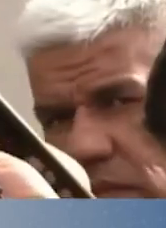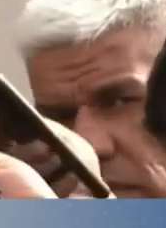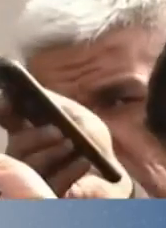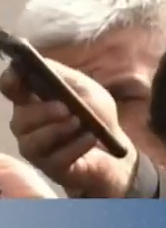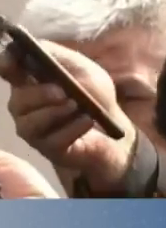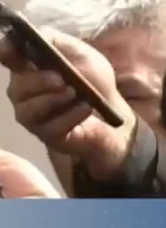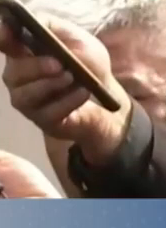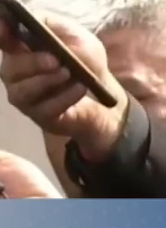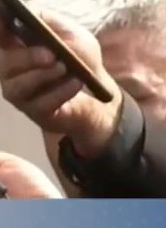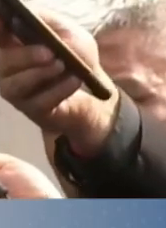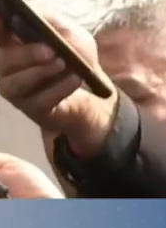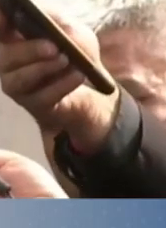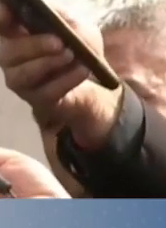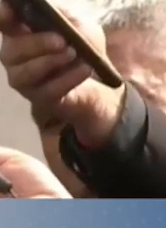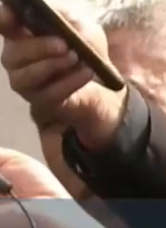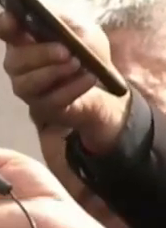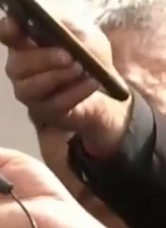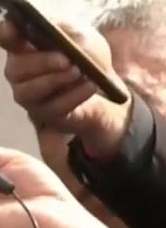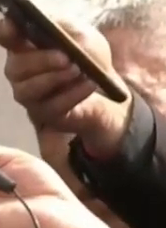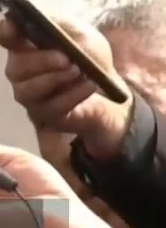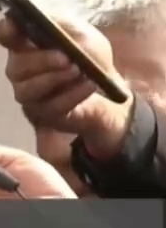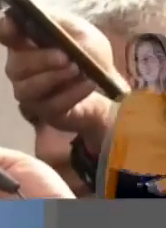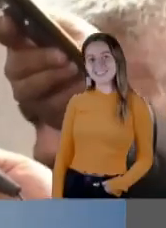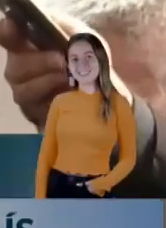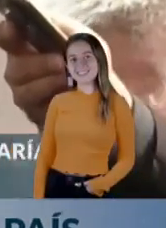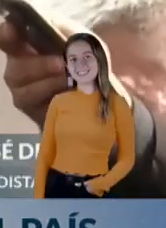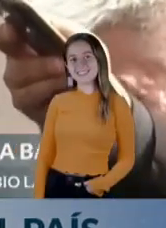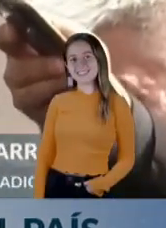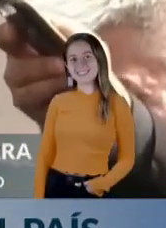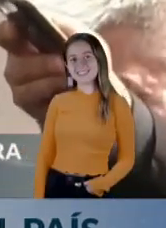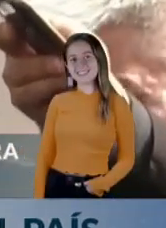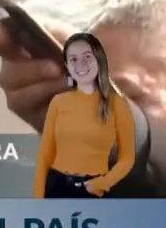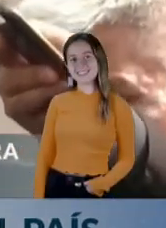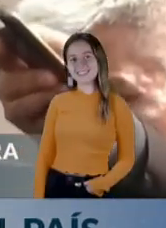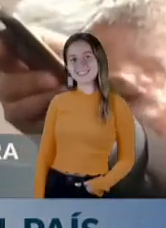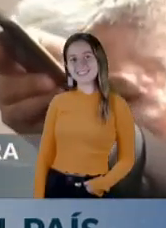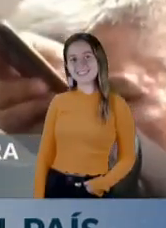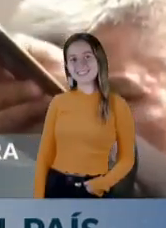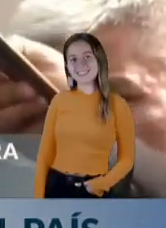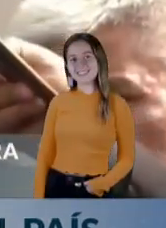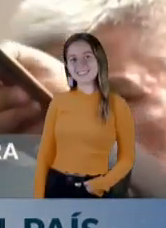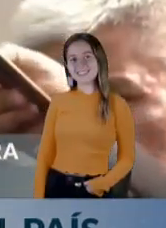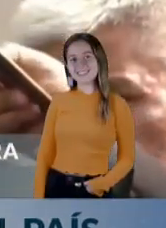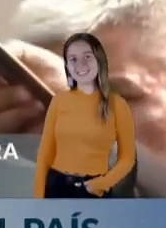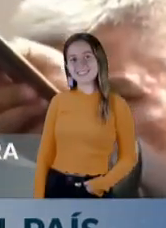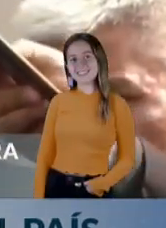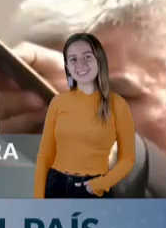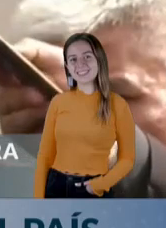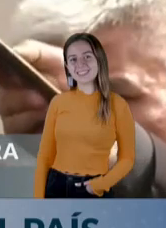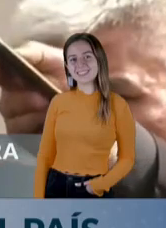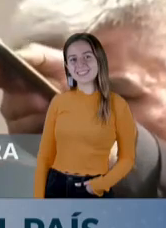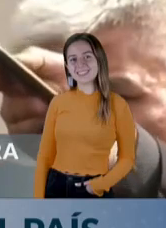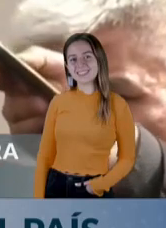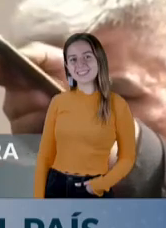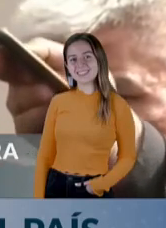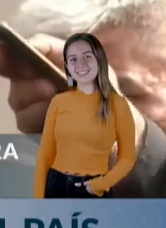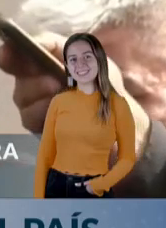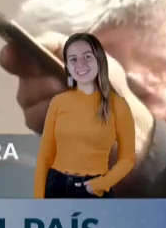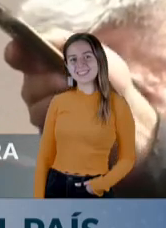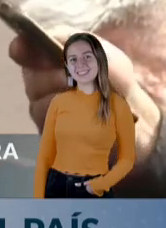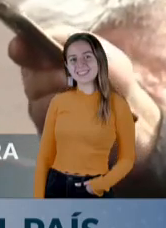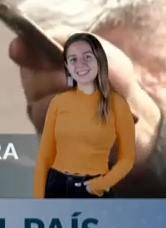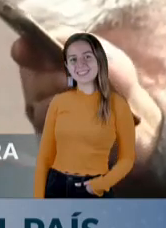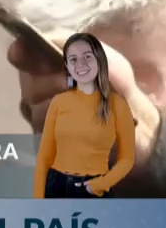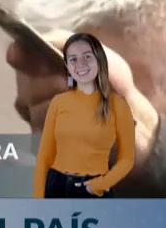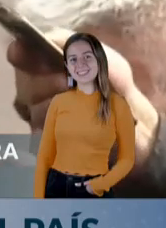de investigaciones. De parte del Ministerio Público, el fiscal nacional Ángel Valencia aseguró que hay una conducta delictual sin precedentes en